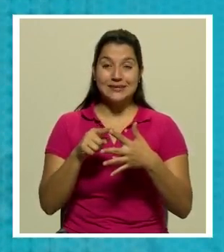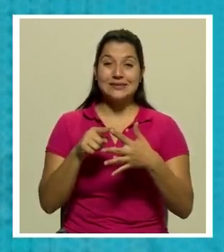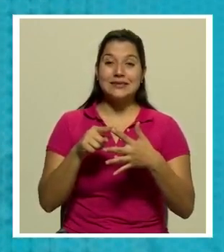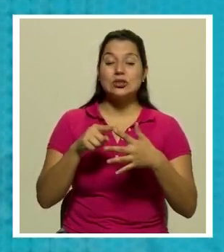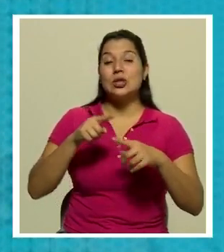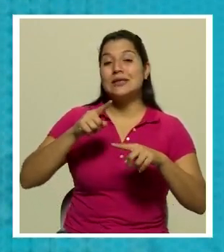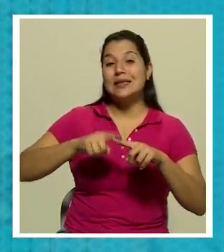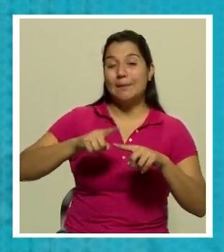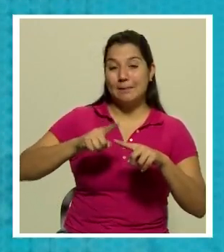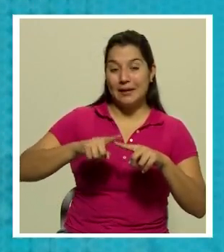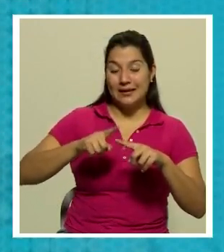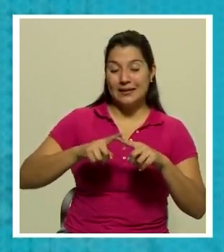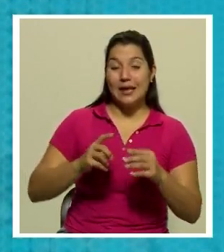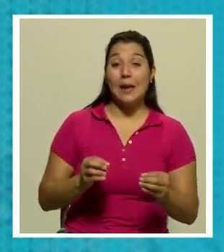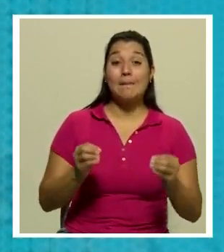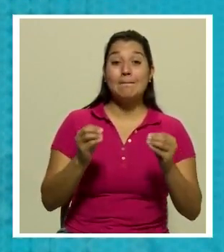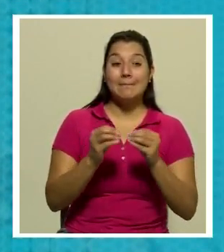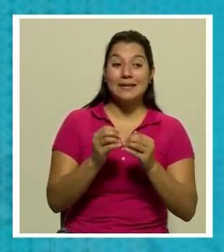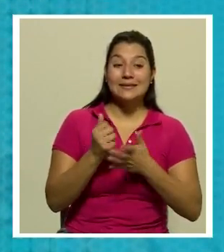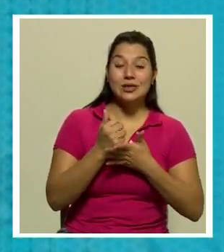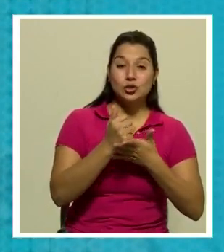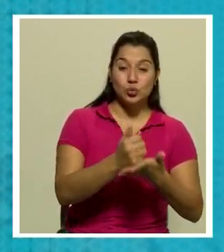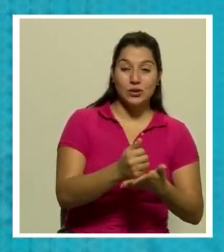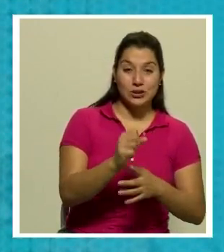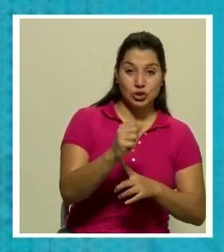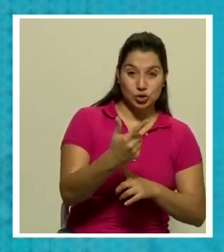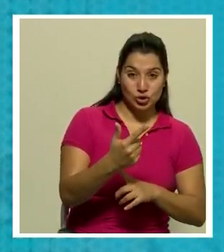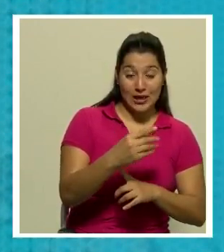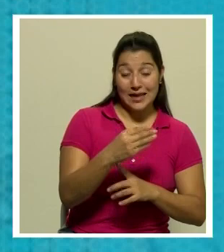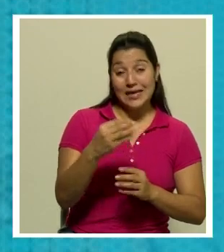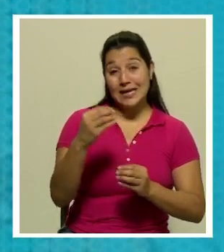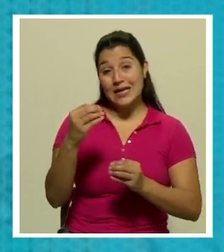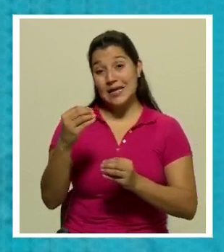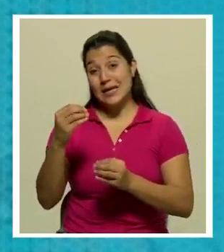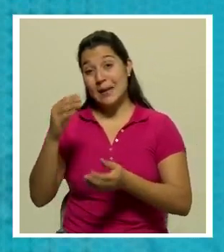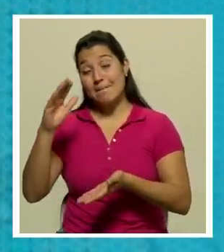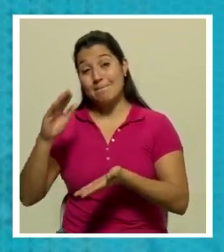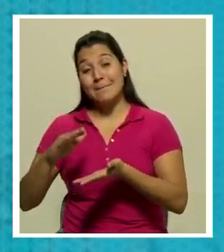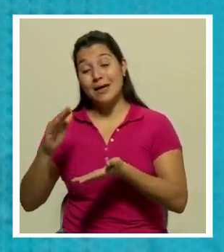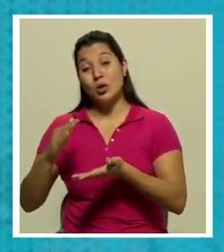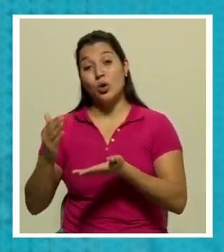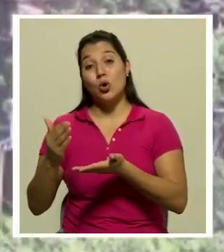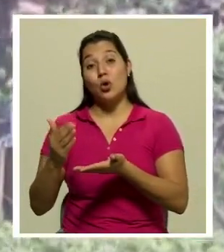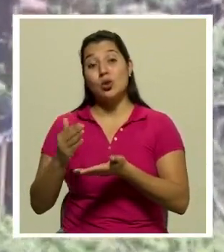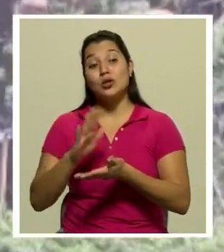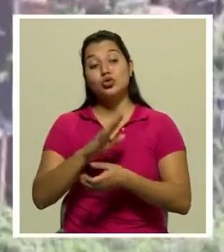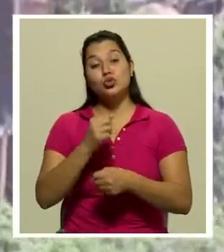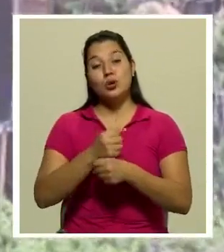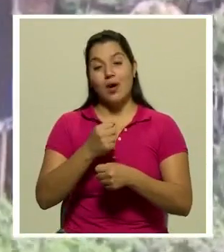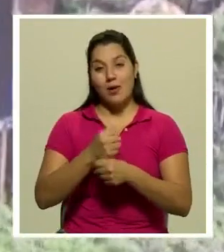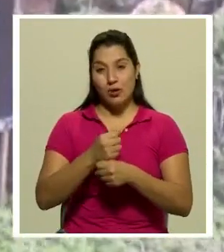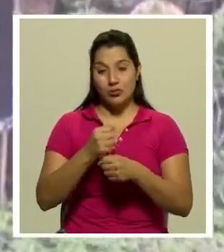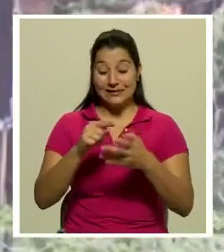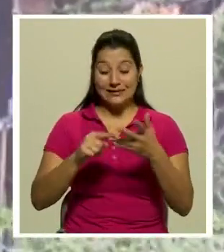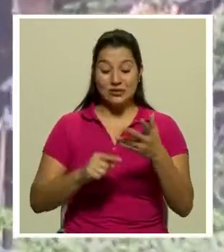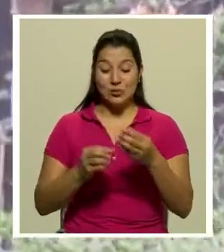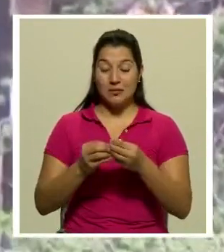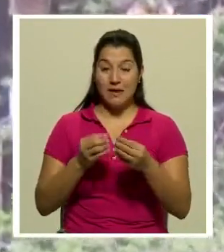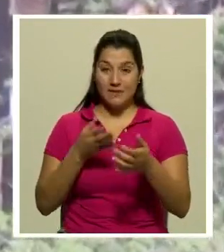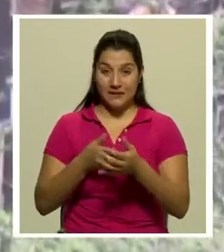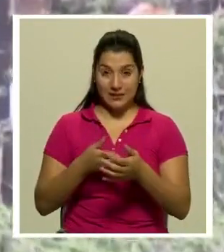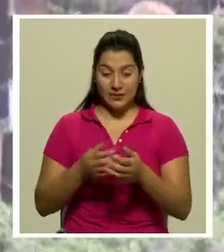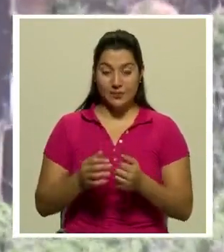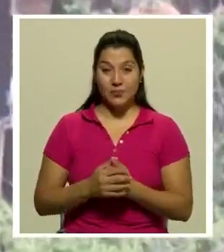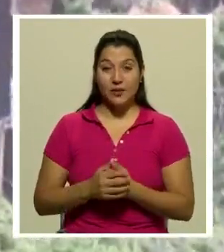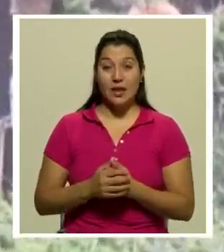dependen relativamente más de ayudas sociales y menos de sus ingresos por mano de obra. Según la investigación, los niveles de